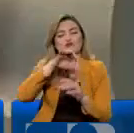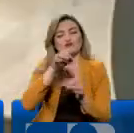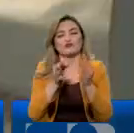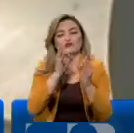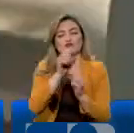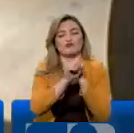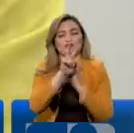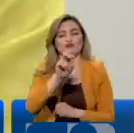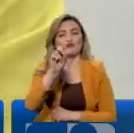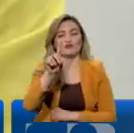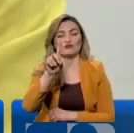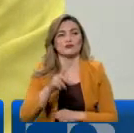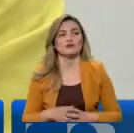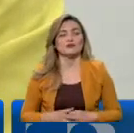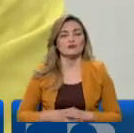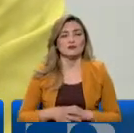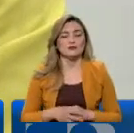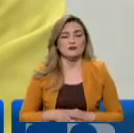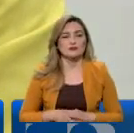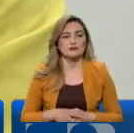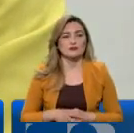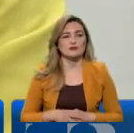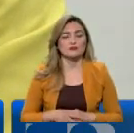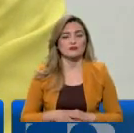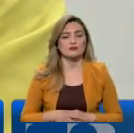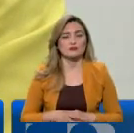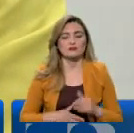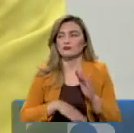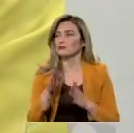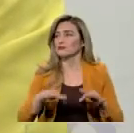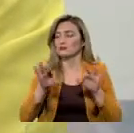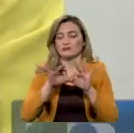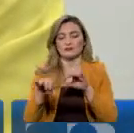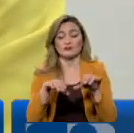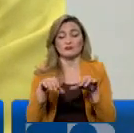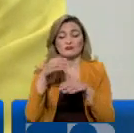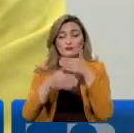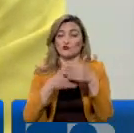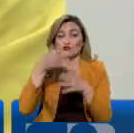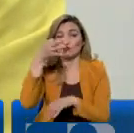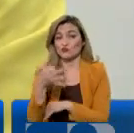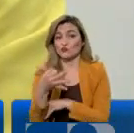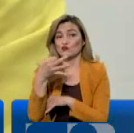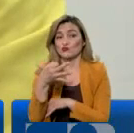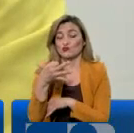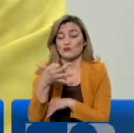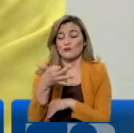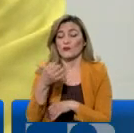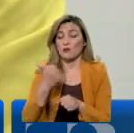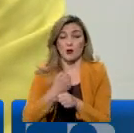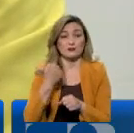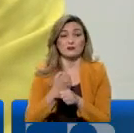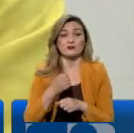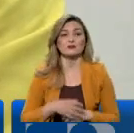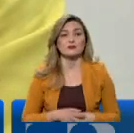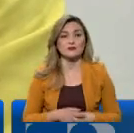febrero del 2021. Se cumple una de las actividades más importantes del proceso electoral, cumpla con su deber patriótico